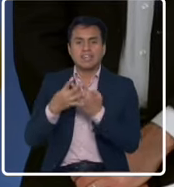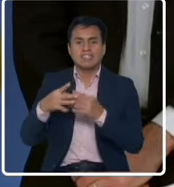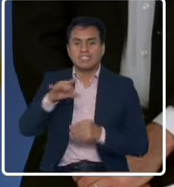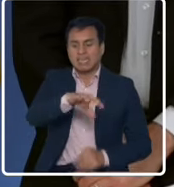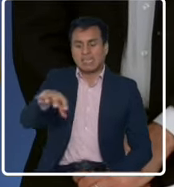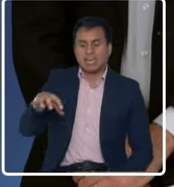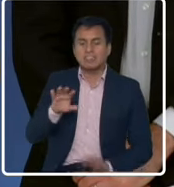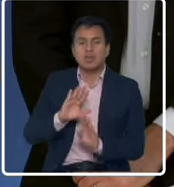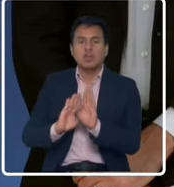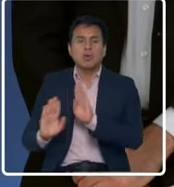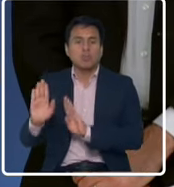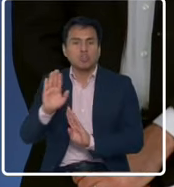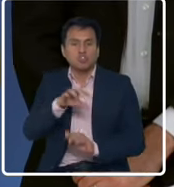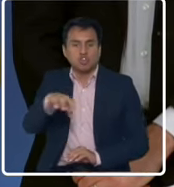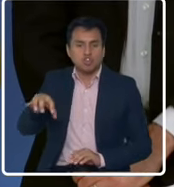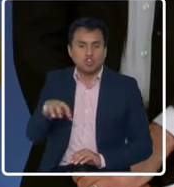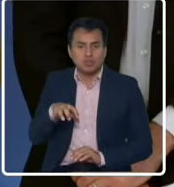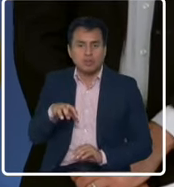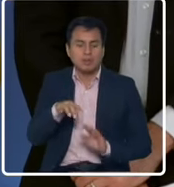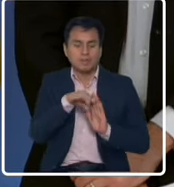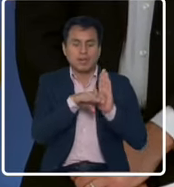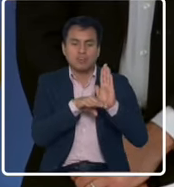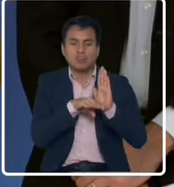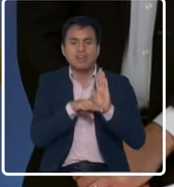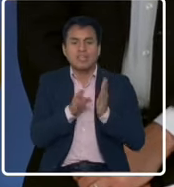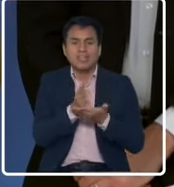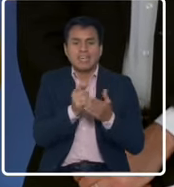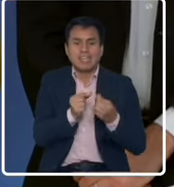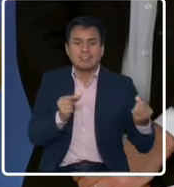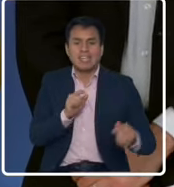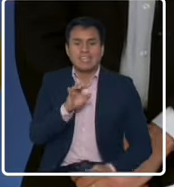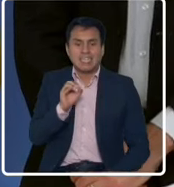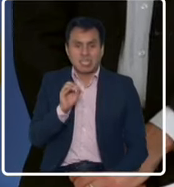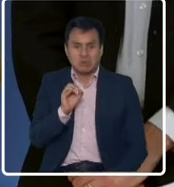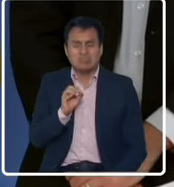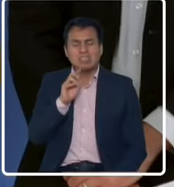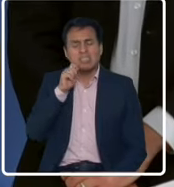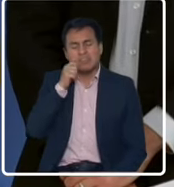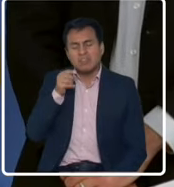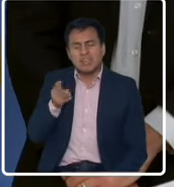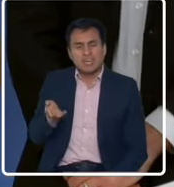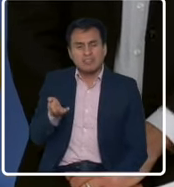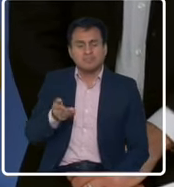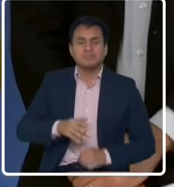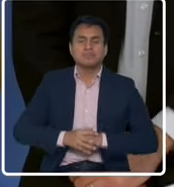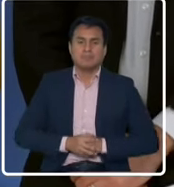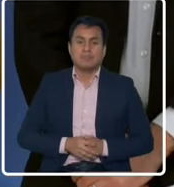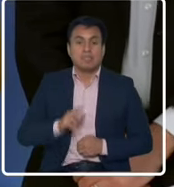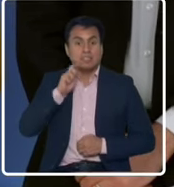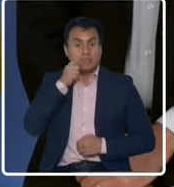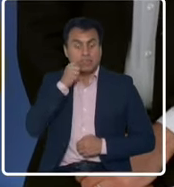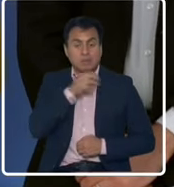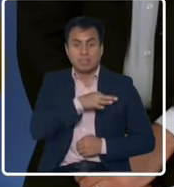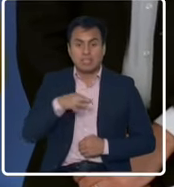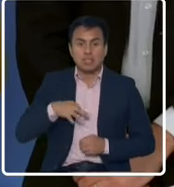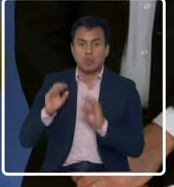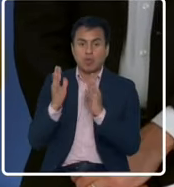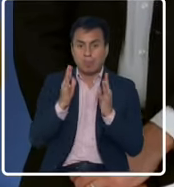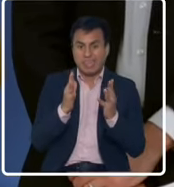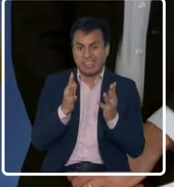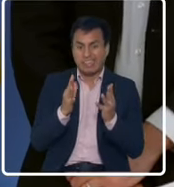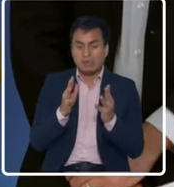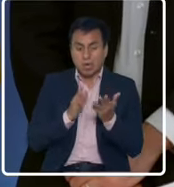salares protegidos esto en el marco de la estrategia Nacional del litio Qué significa esto significa que el Ministerio de medio